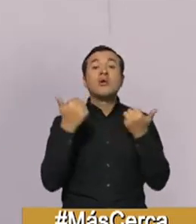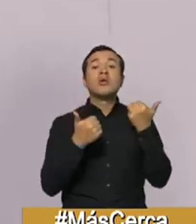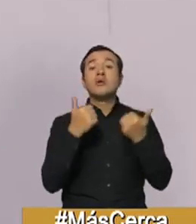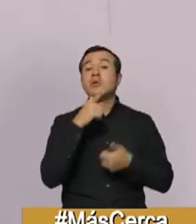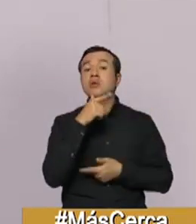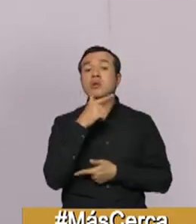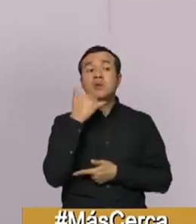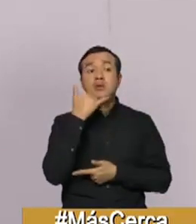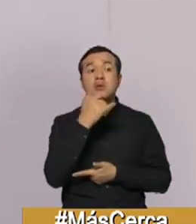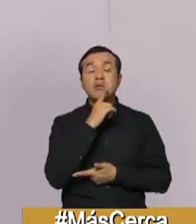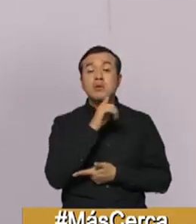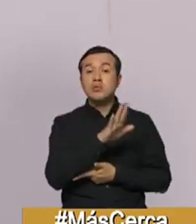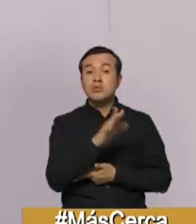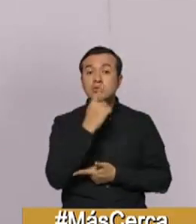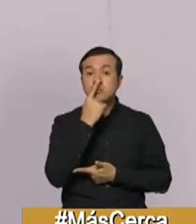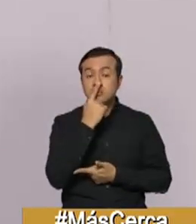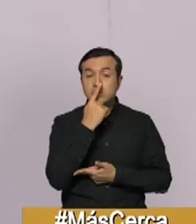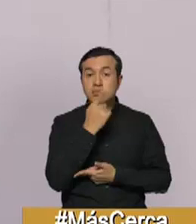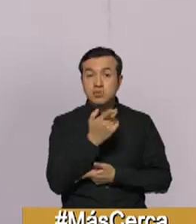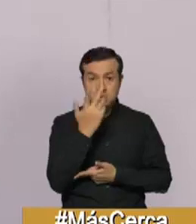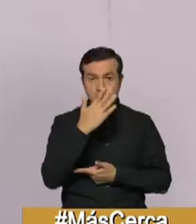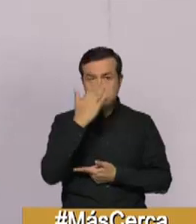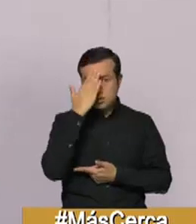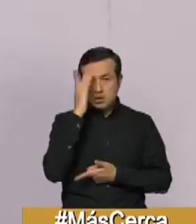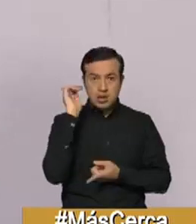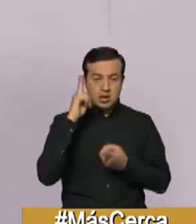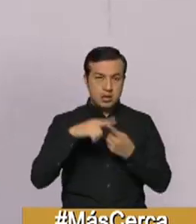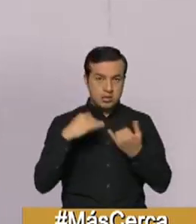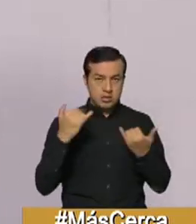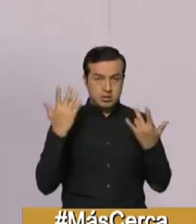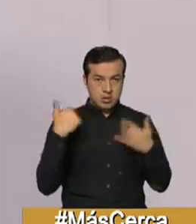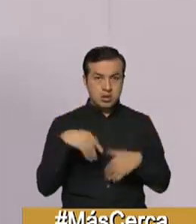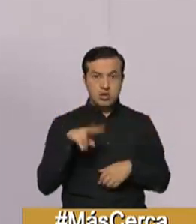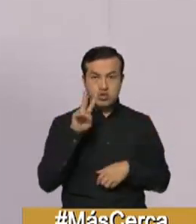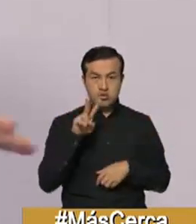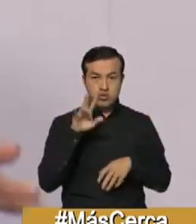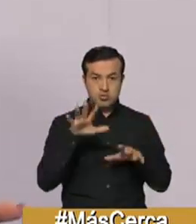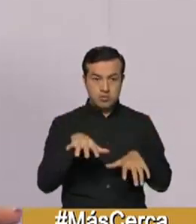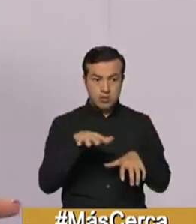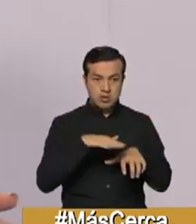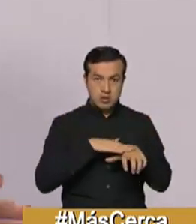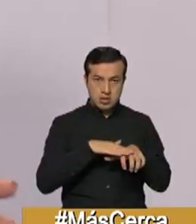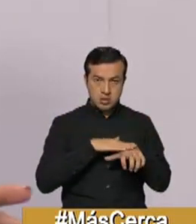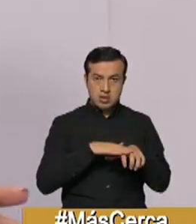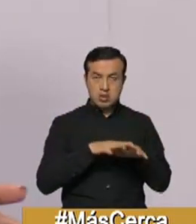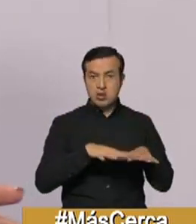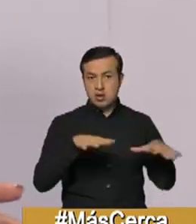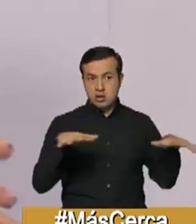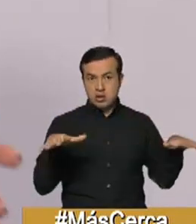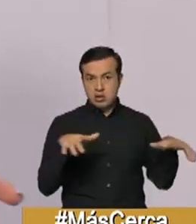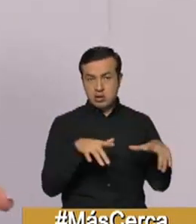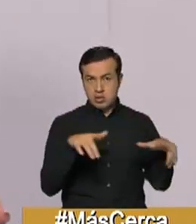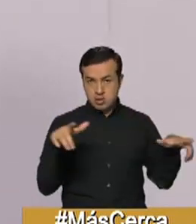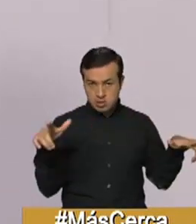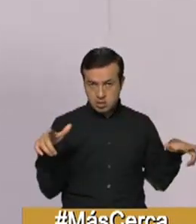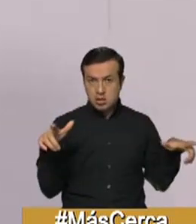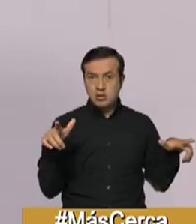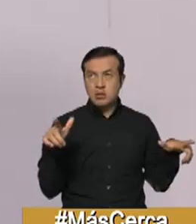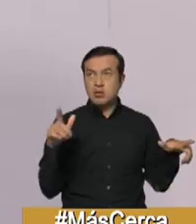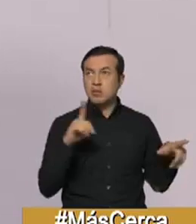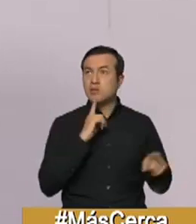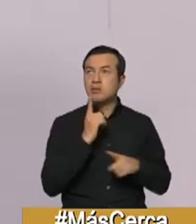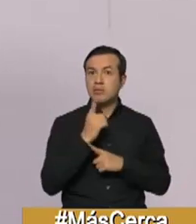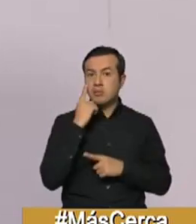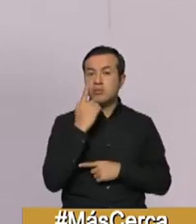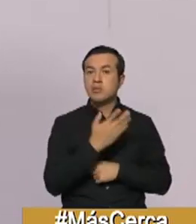hablar en caso de estar interesados en tener esos perritos? Sé que en el momento hay 2 mestizos de raza un poco grande o mediana, si no me equivoco, si nos puedes dar los